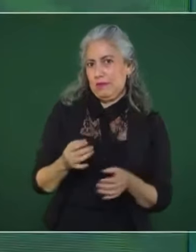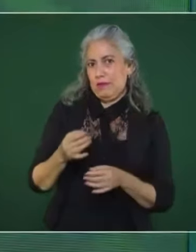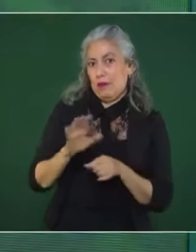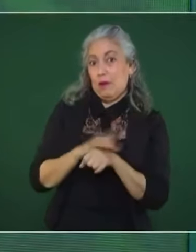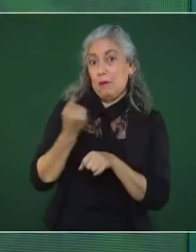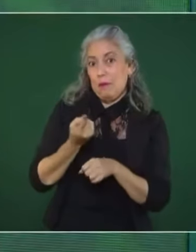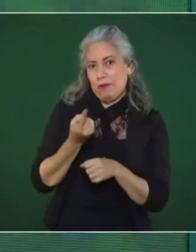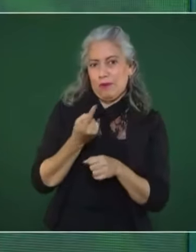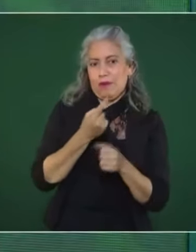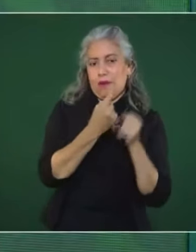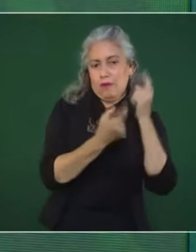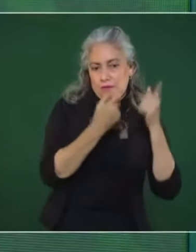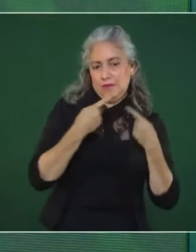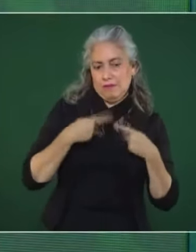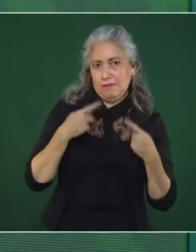unos capos